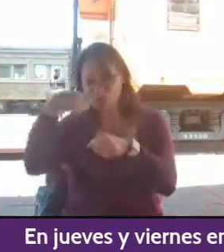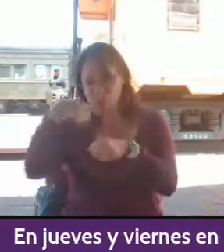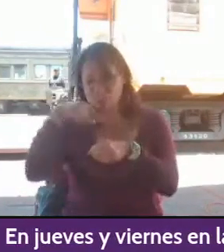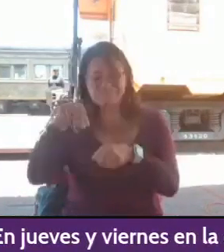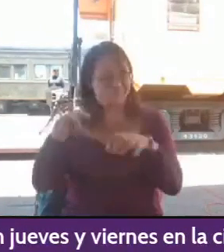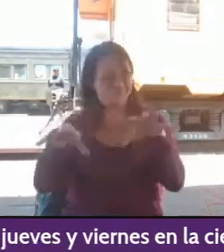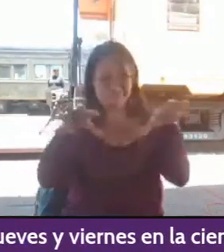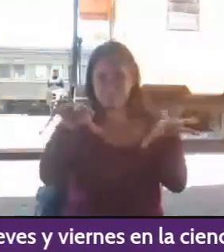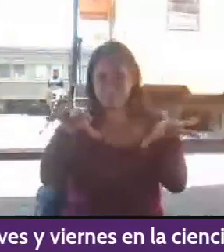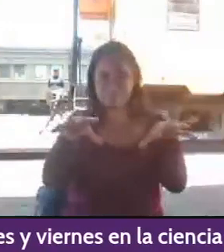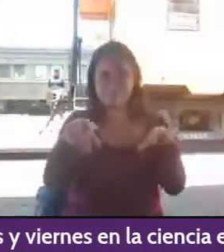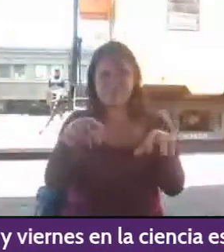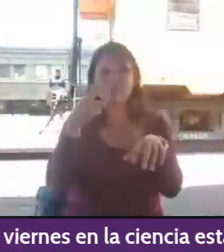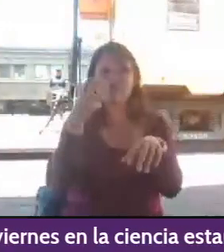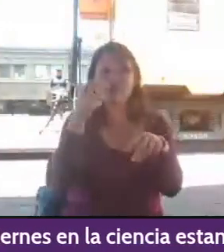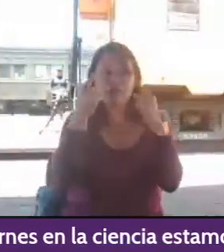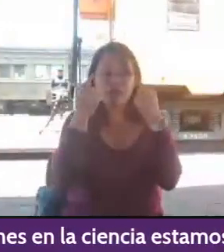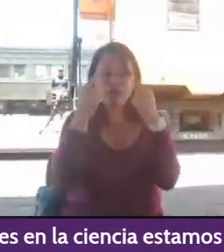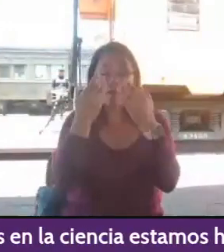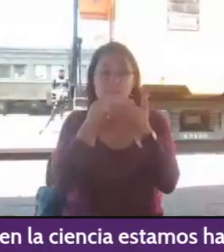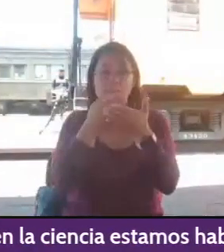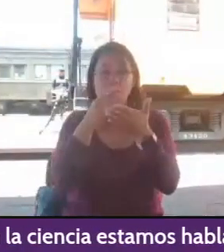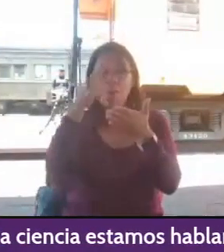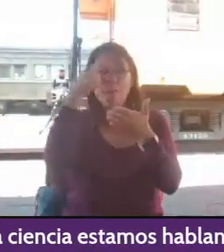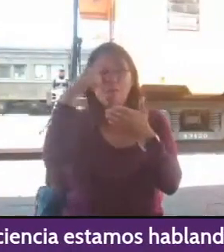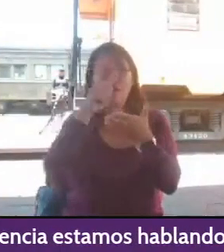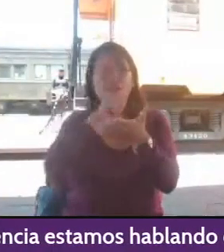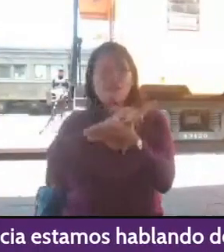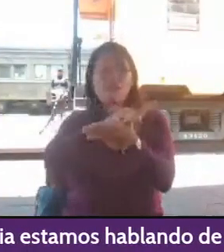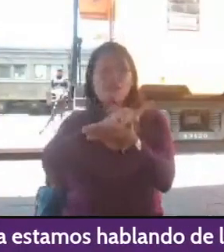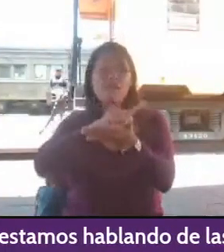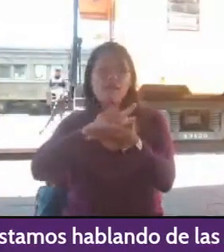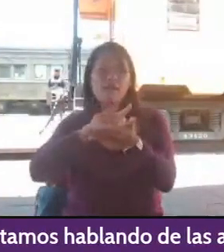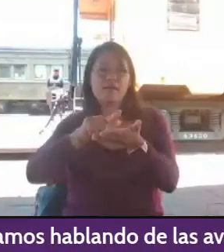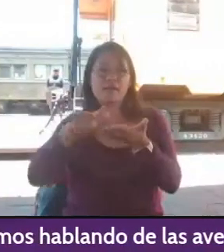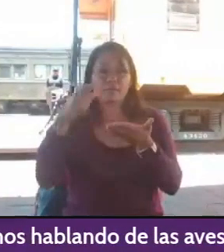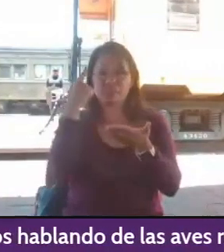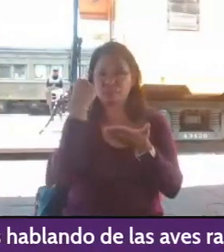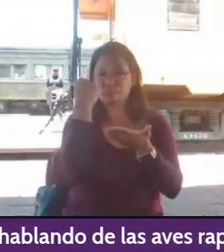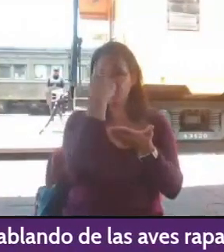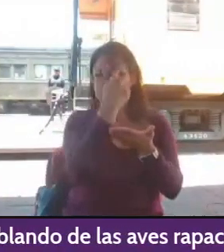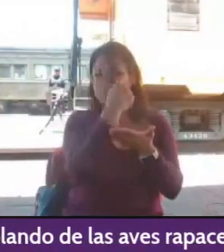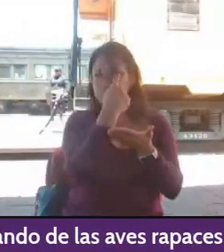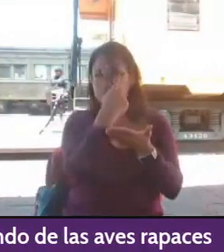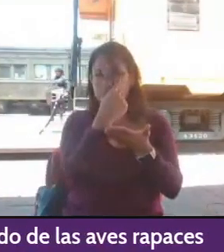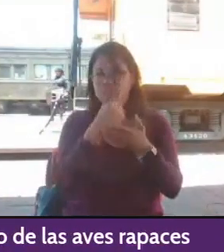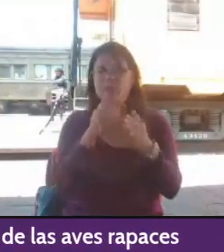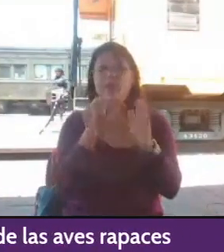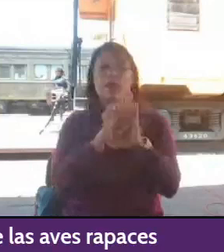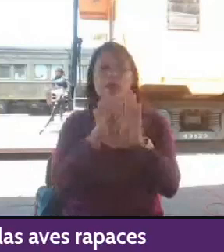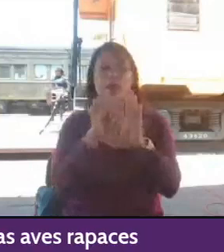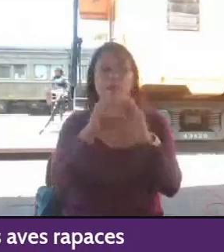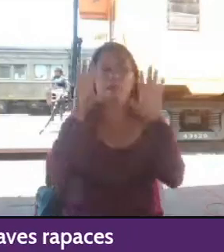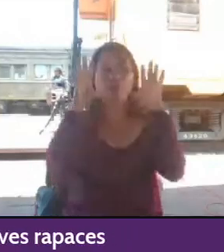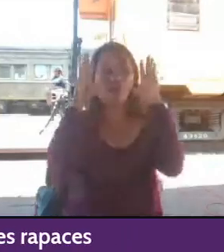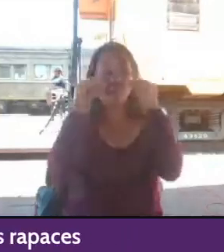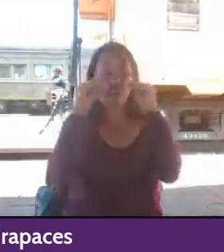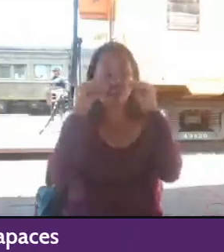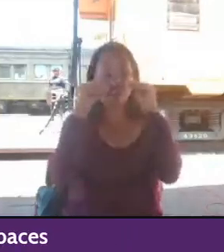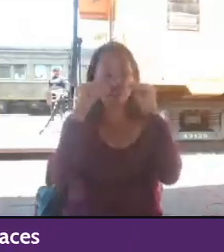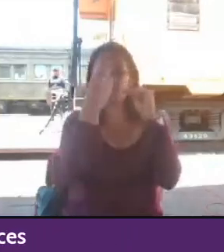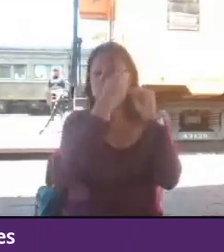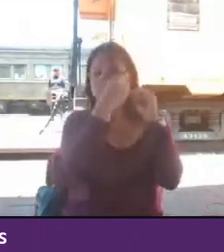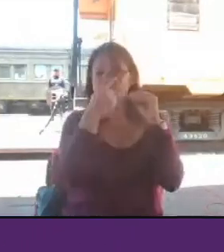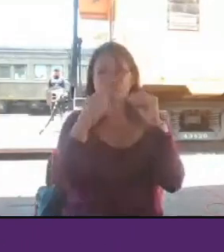lo que hace es limpiar el ojo, y también para que esa limpieza se pueda hacer sin cerrar completamente los ojos. Imagínense ir en vuelo, que